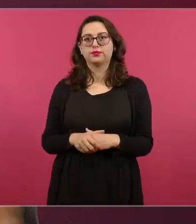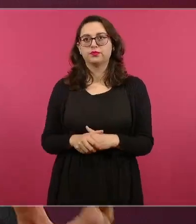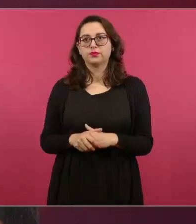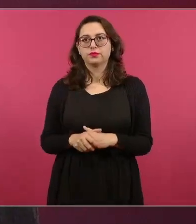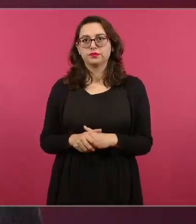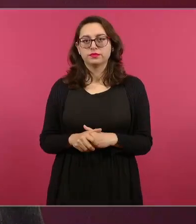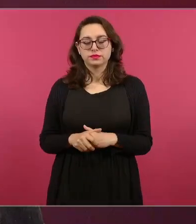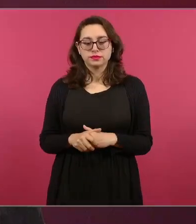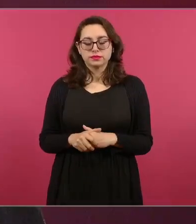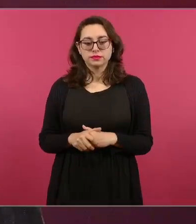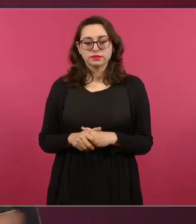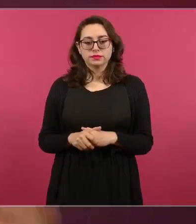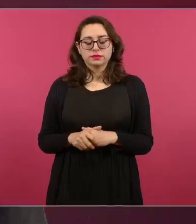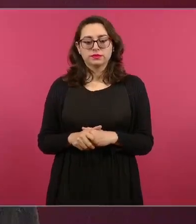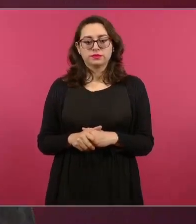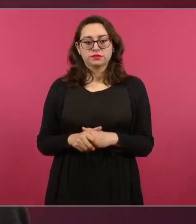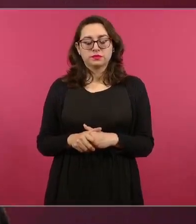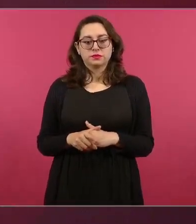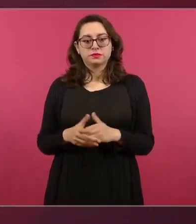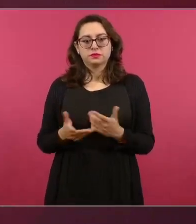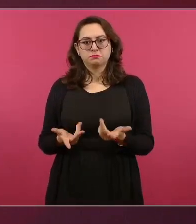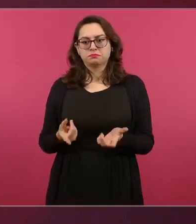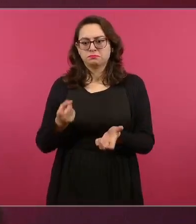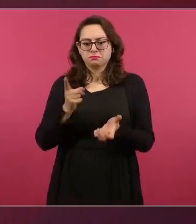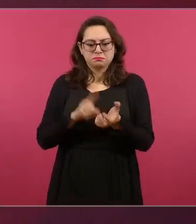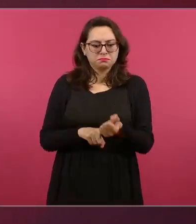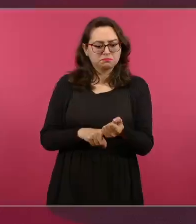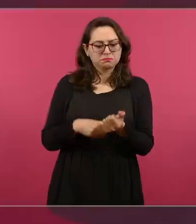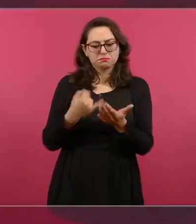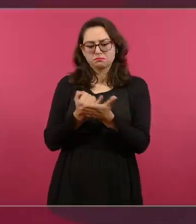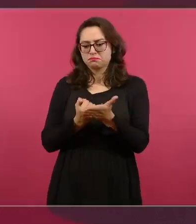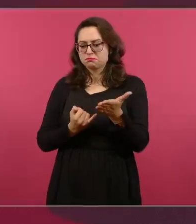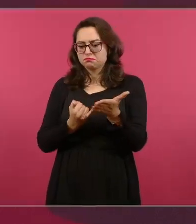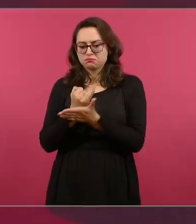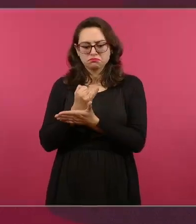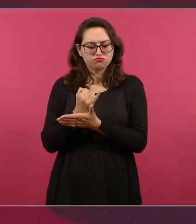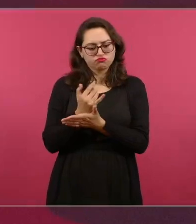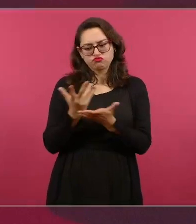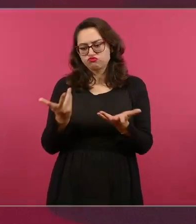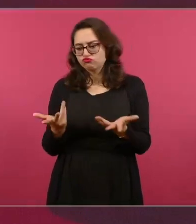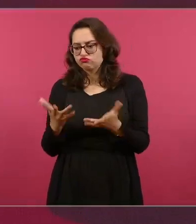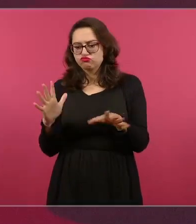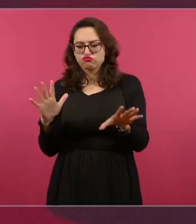y se dio un cambio porque entró Raquel